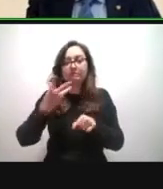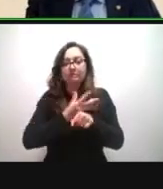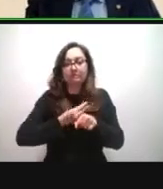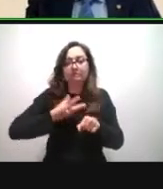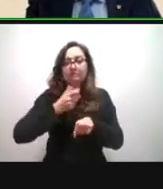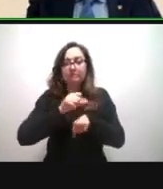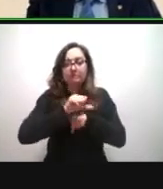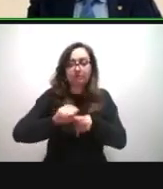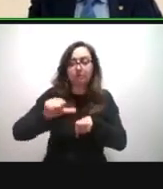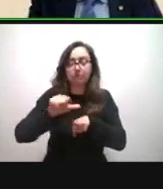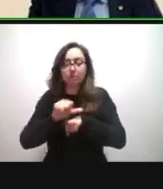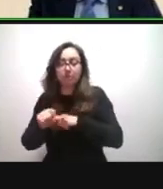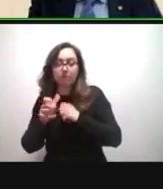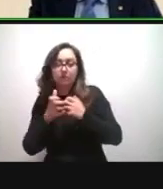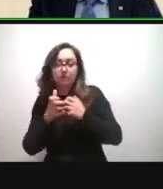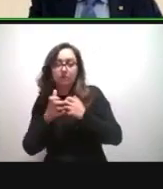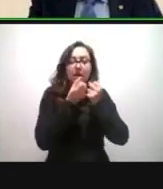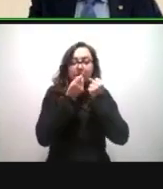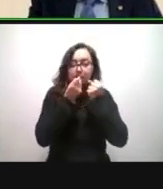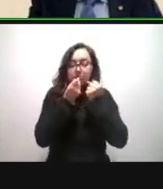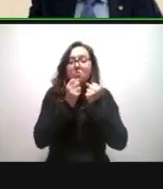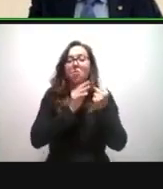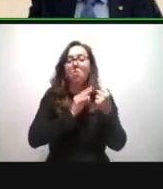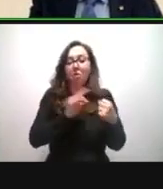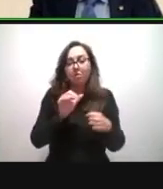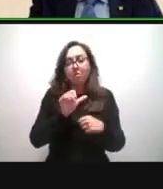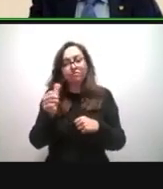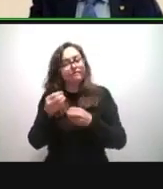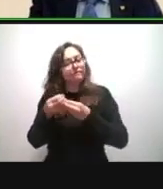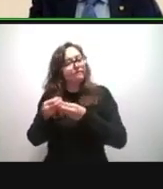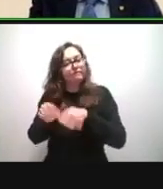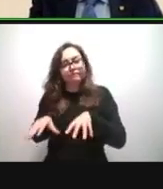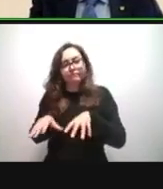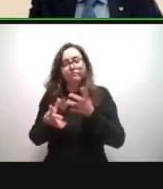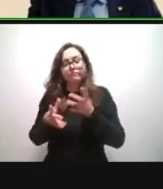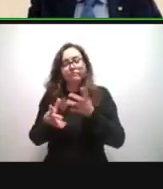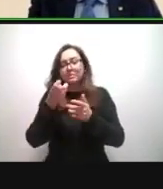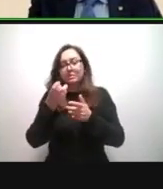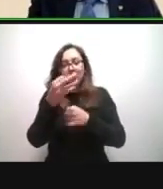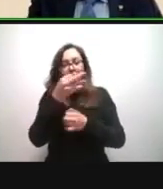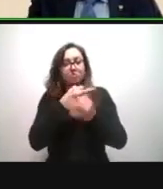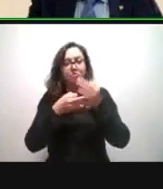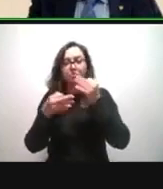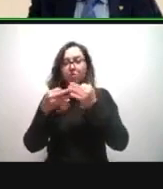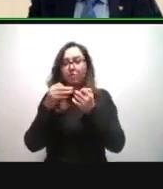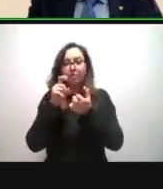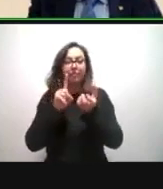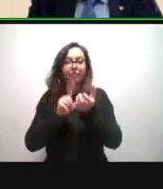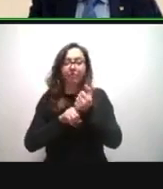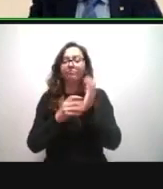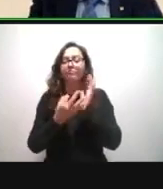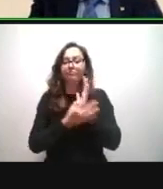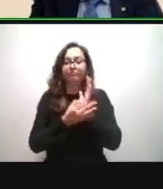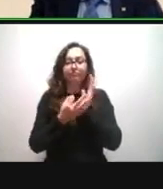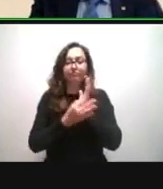de cuentas, todos se arman con tornillos y placas metálicas. La fractura de la mandíbula,